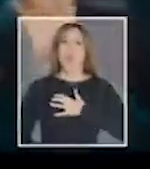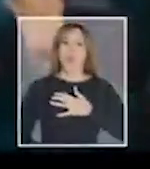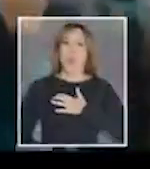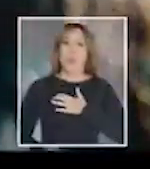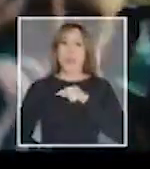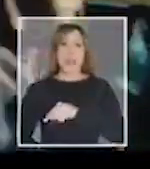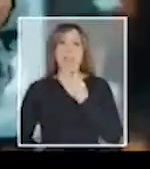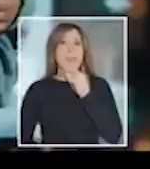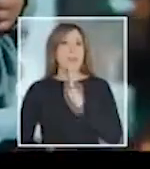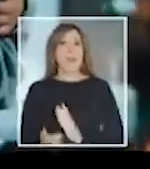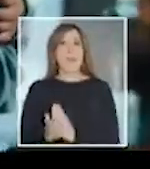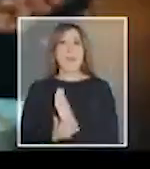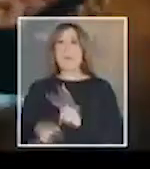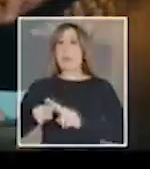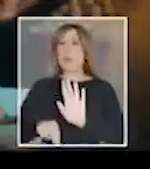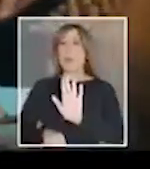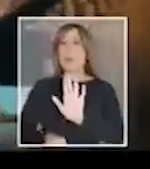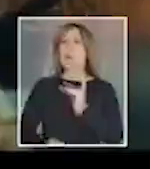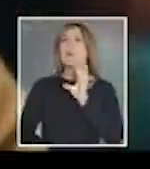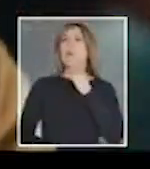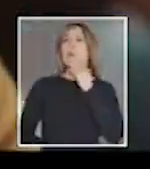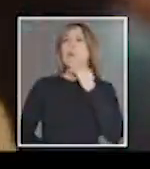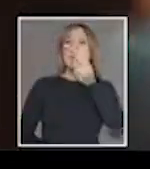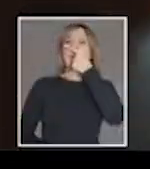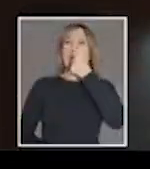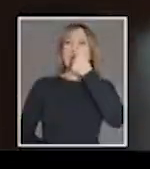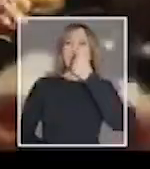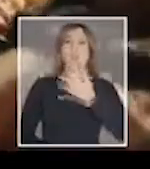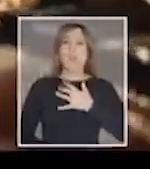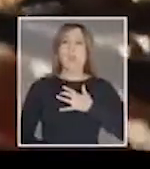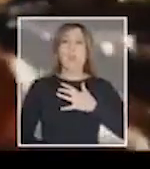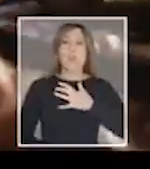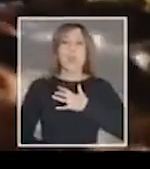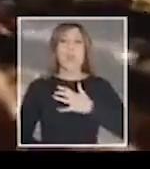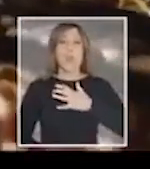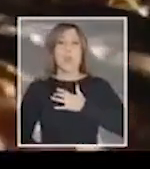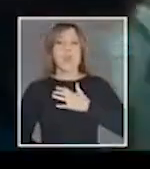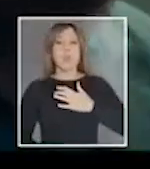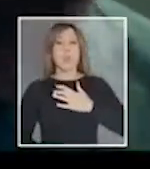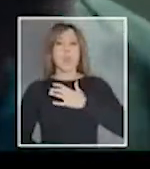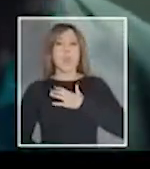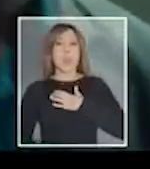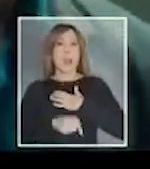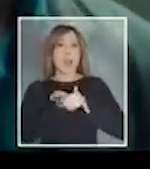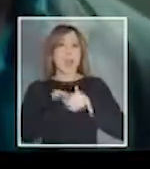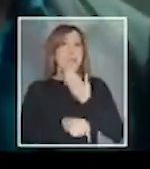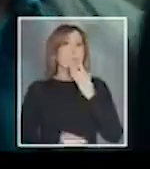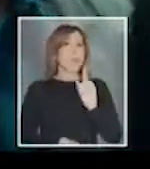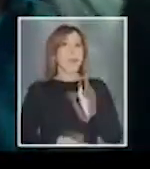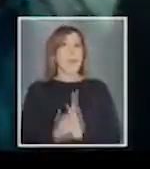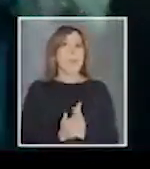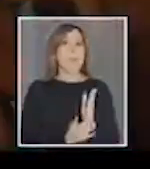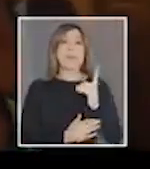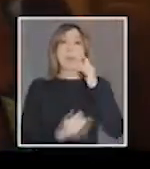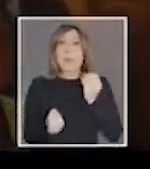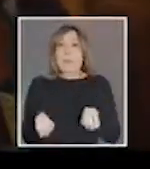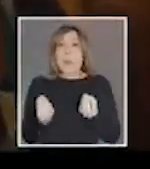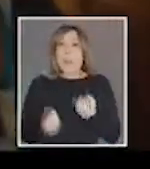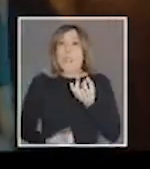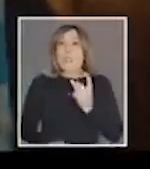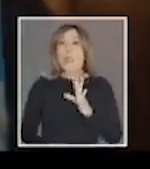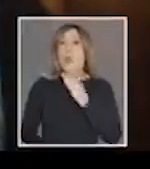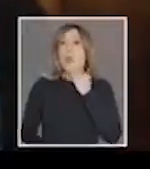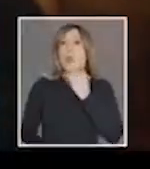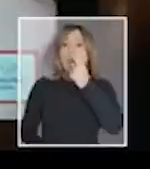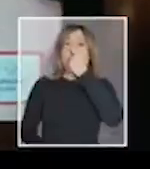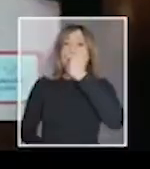y es la campaña de invierno, y en este caso la campaña contra la influenza, ¿verdad? Y por supuesto, dentro de esta campaña,